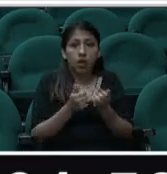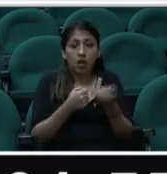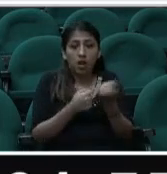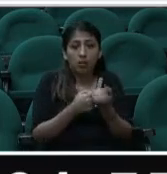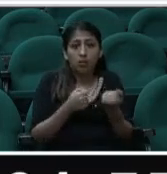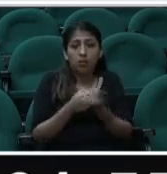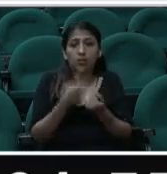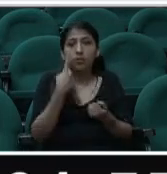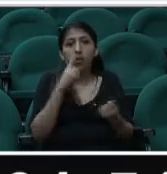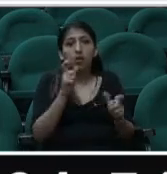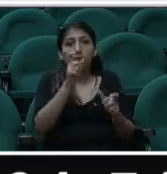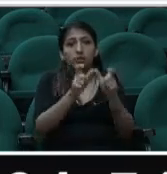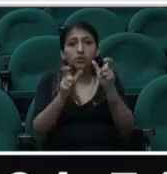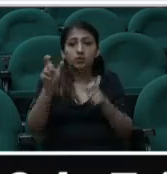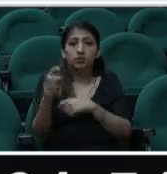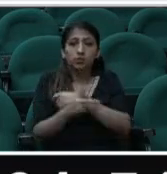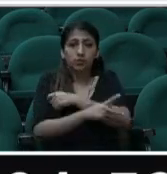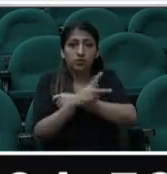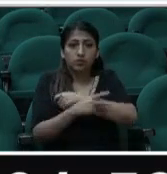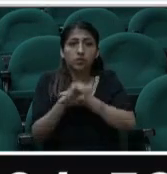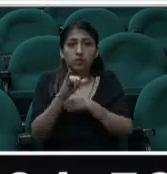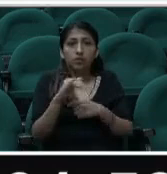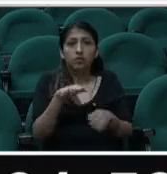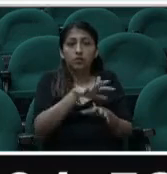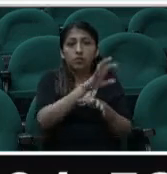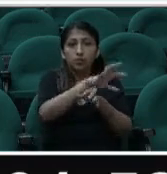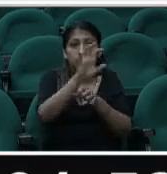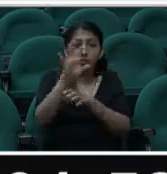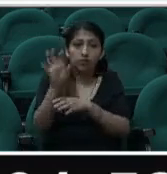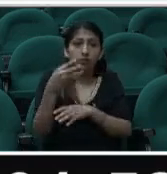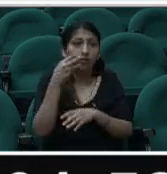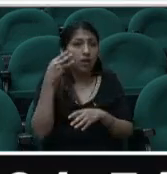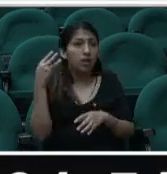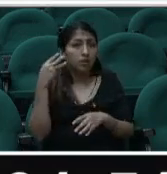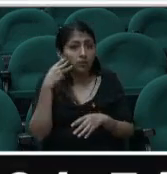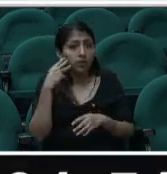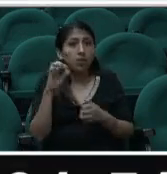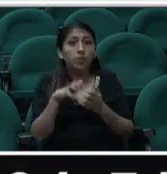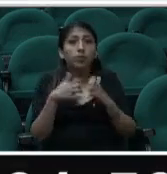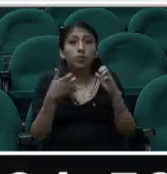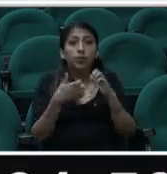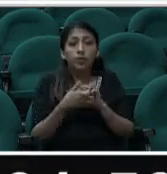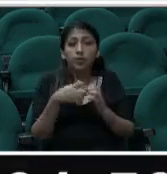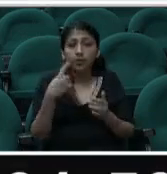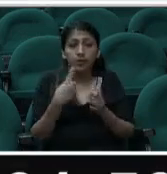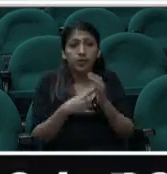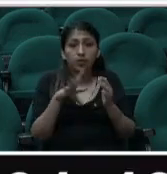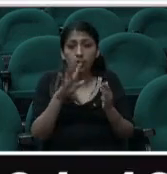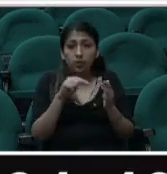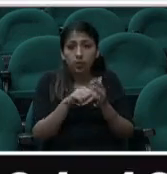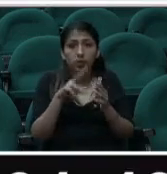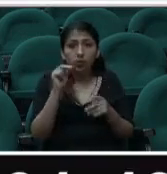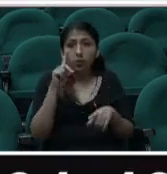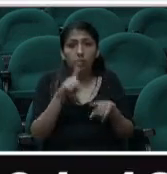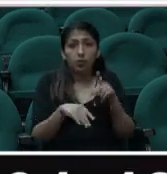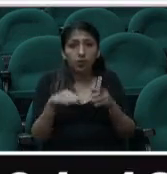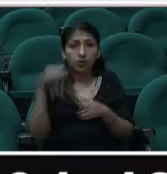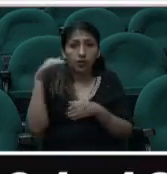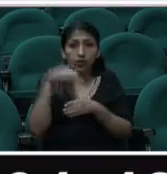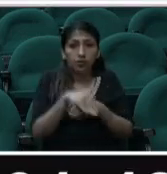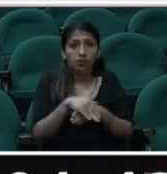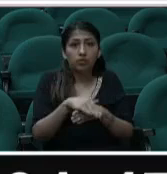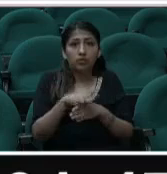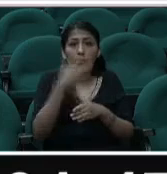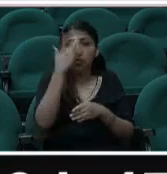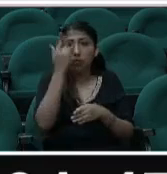para los ciudadanos de pastaza y del resto de las provincias amazónicas el problema es que estos beneficios no pueden aterrizar en